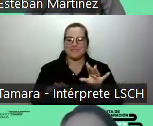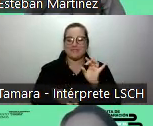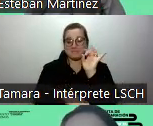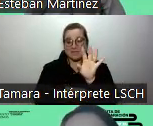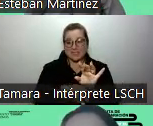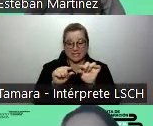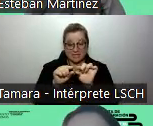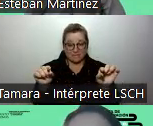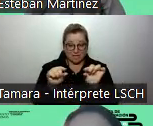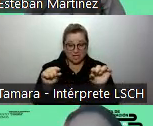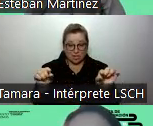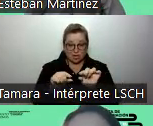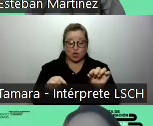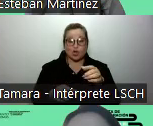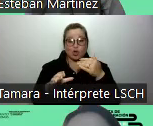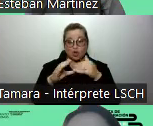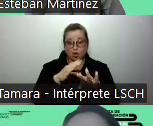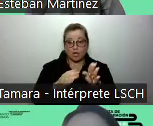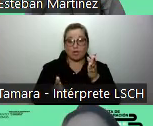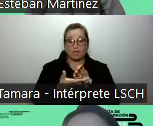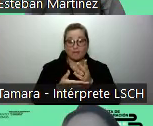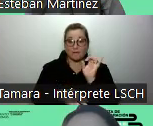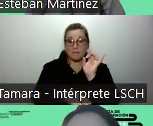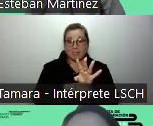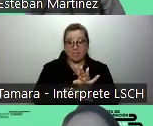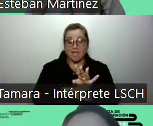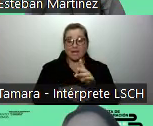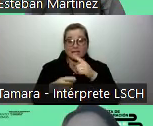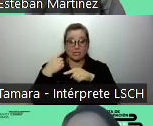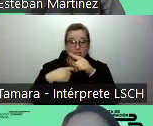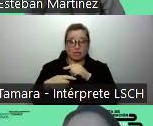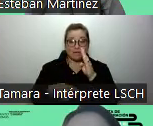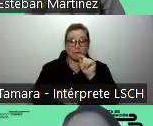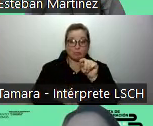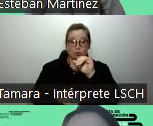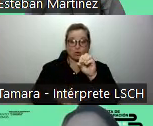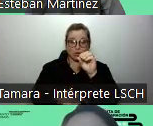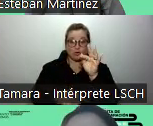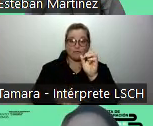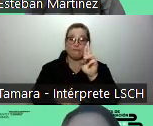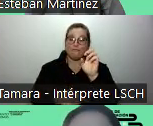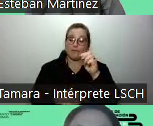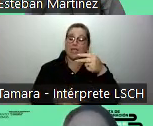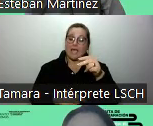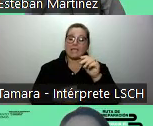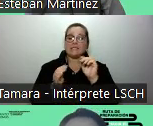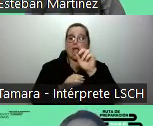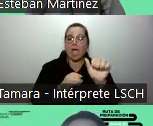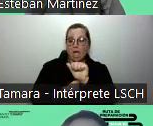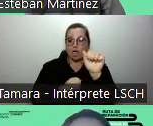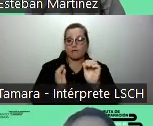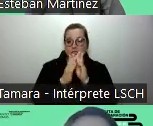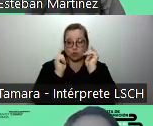chat el correo donde deben enviar cierto este testimonio que es bjh @ santotomas.cl